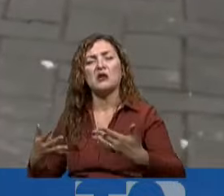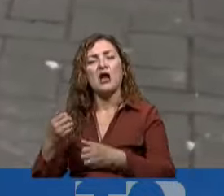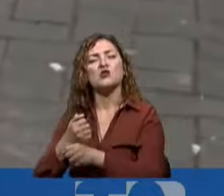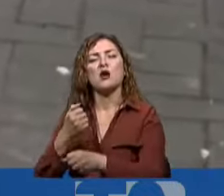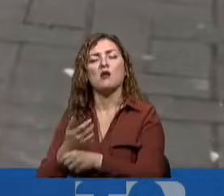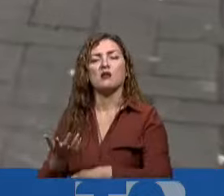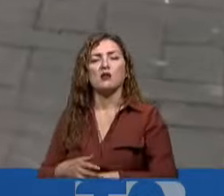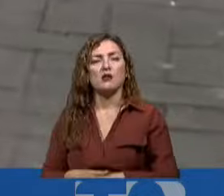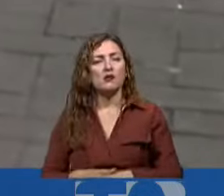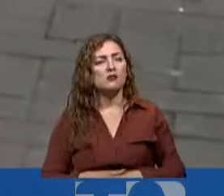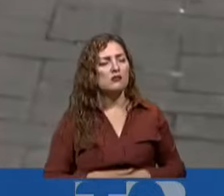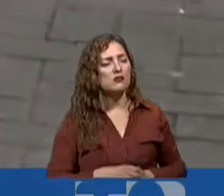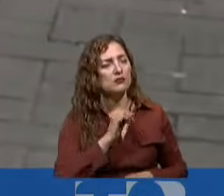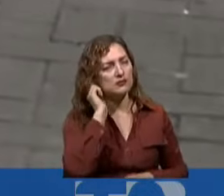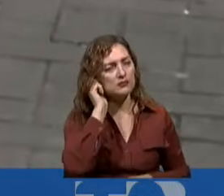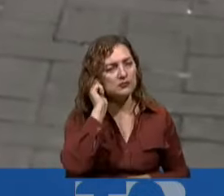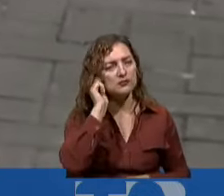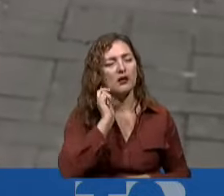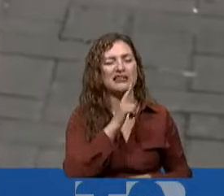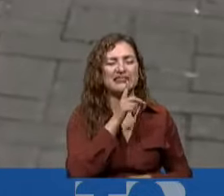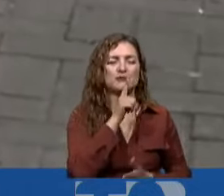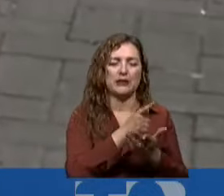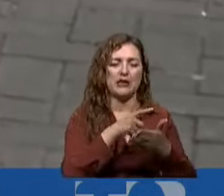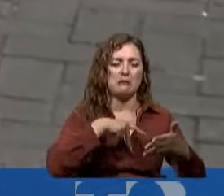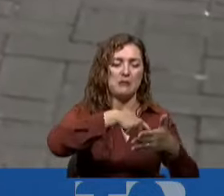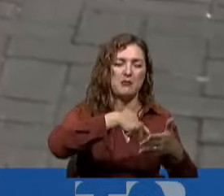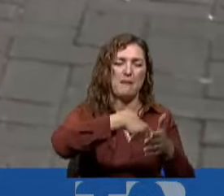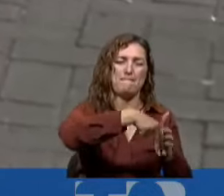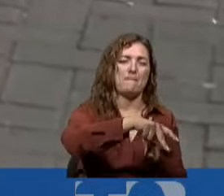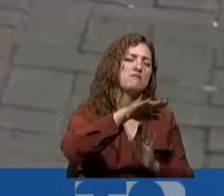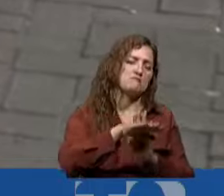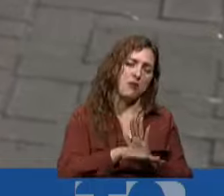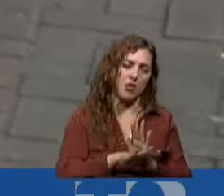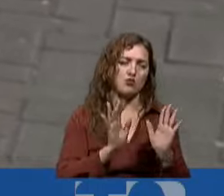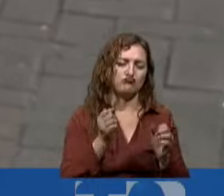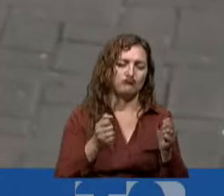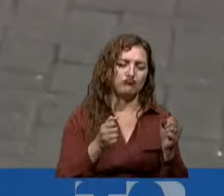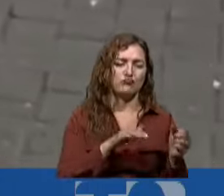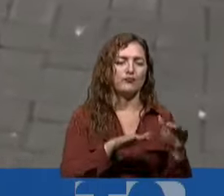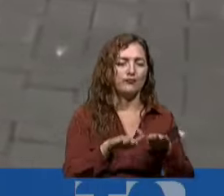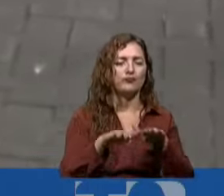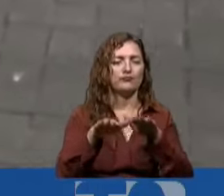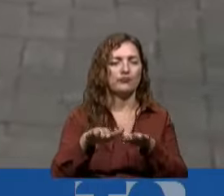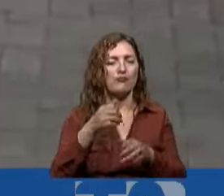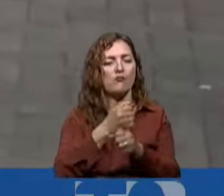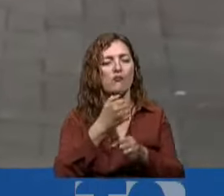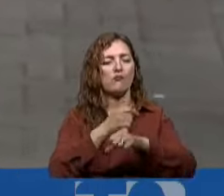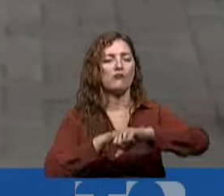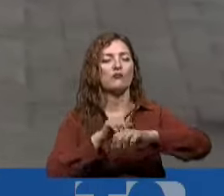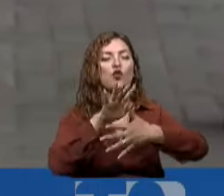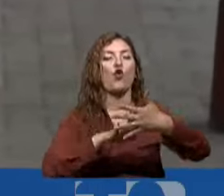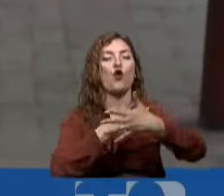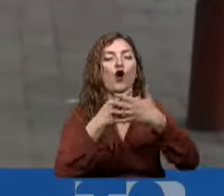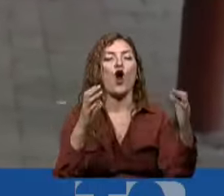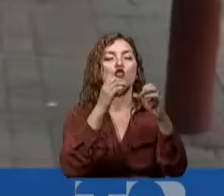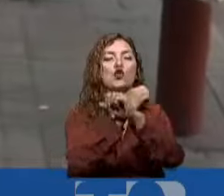trabajar. Claro que sí, lo que buscamos es causar o minimizar el impacto en el tránsito vehicular. Por este motivo se va a trabajar en horarios de la noche a